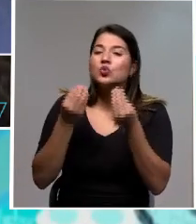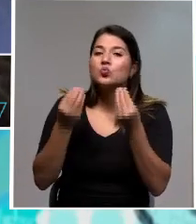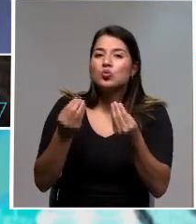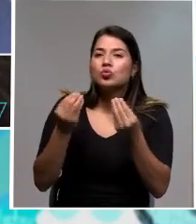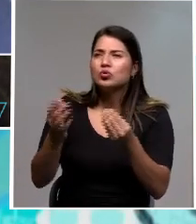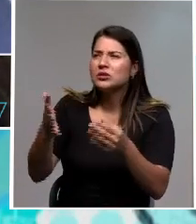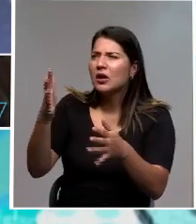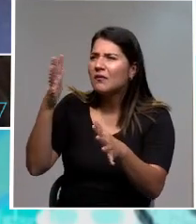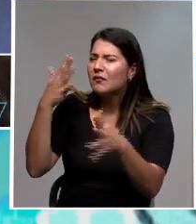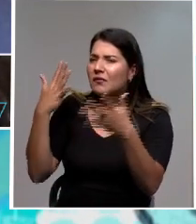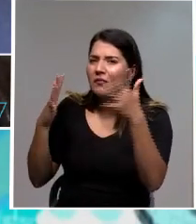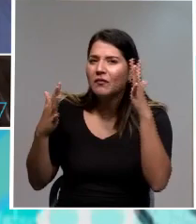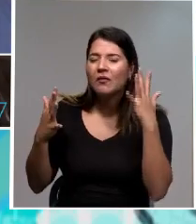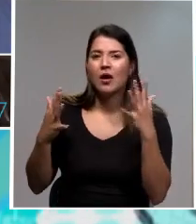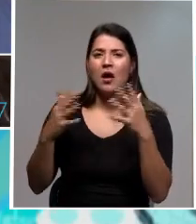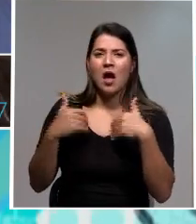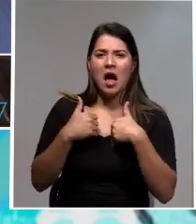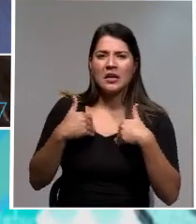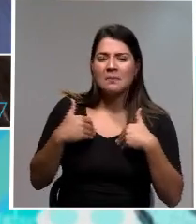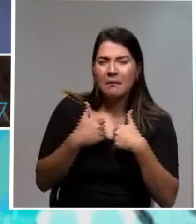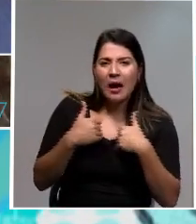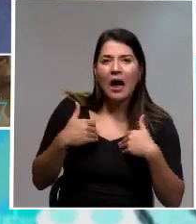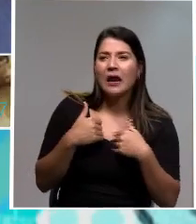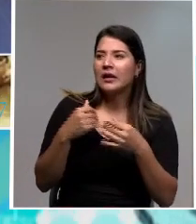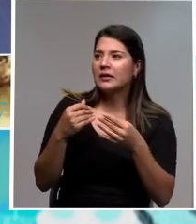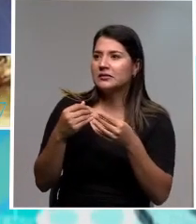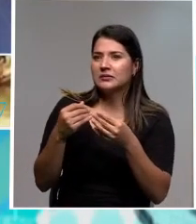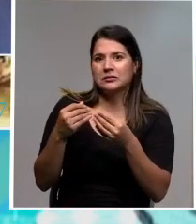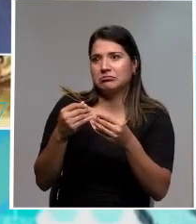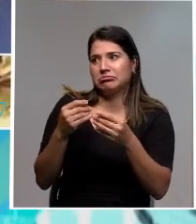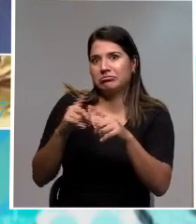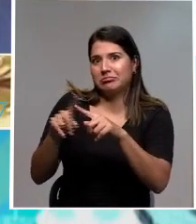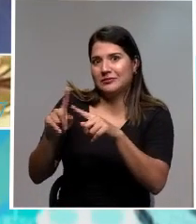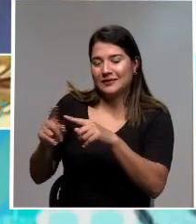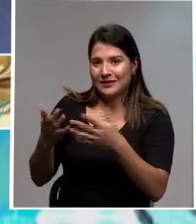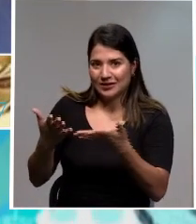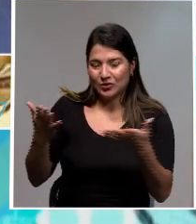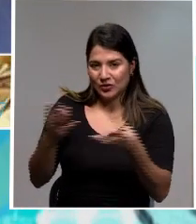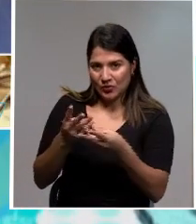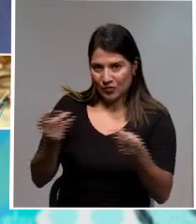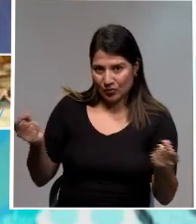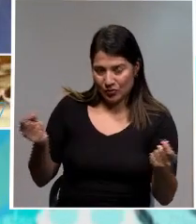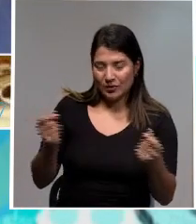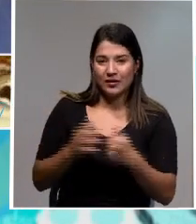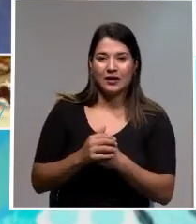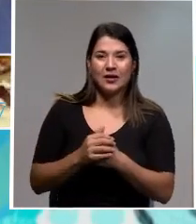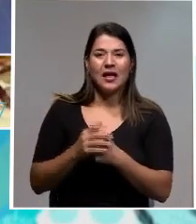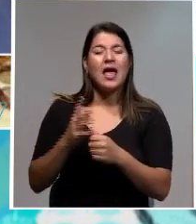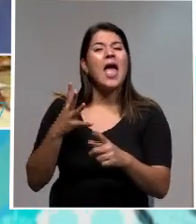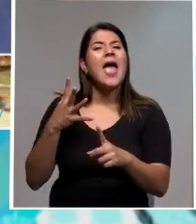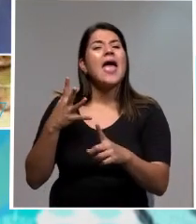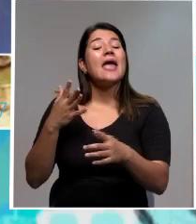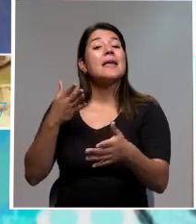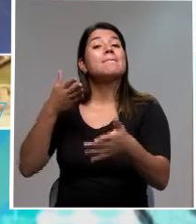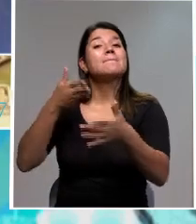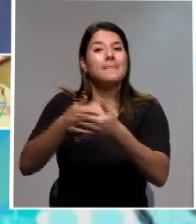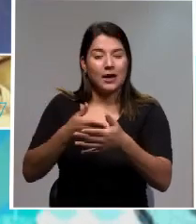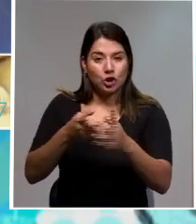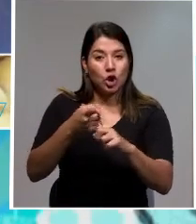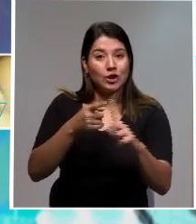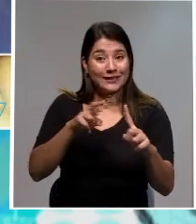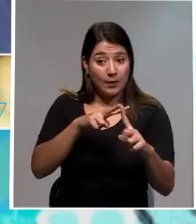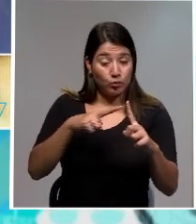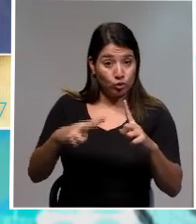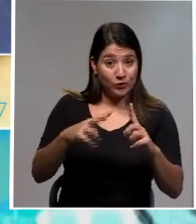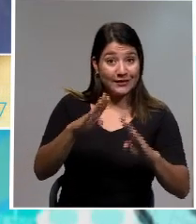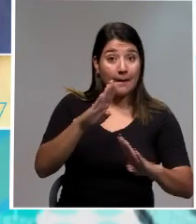causando de paso la desaparición también de muchas especies. El impacto no es solamente en lo biológico o